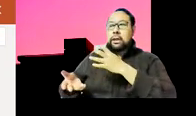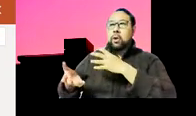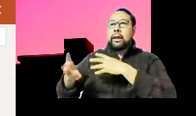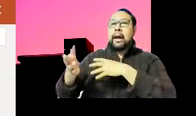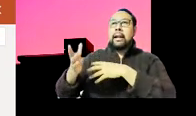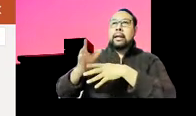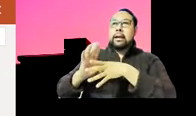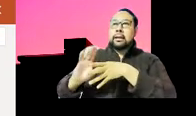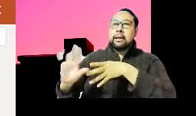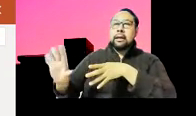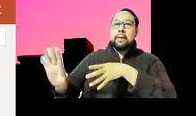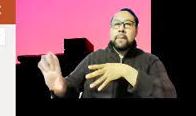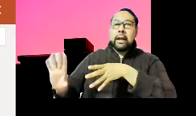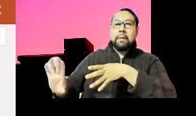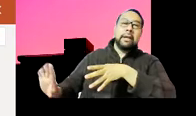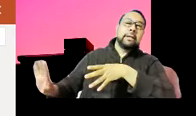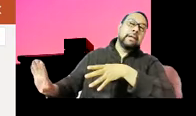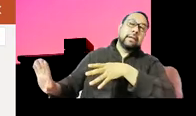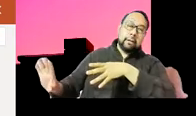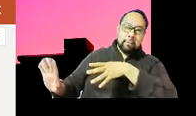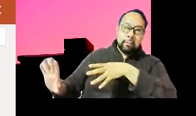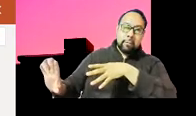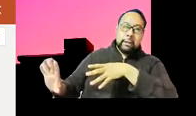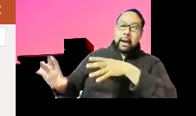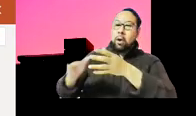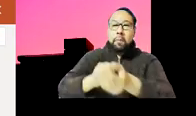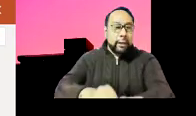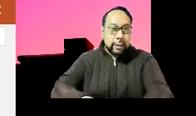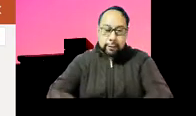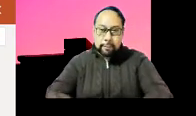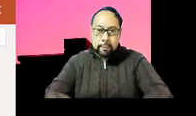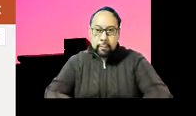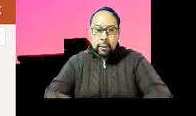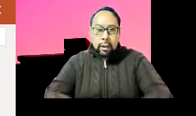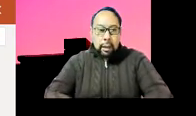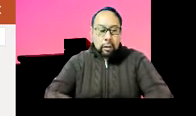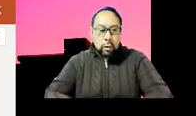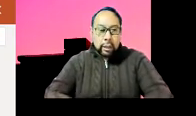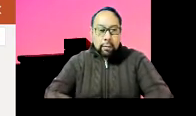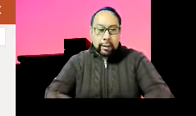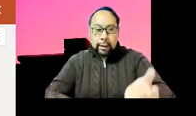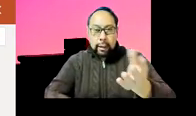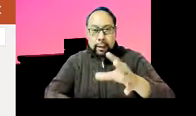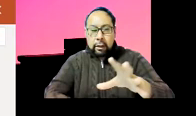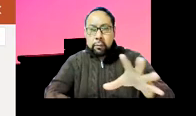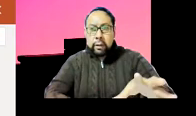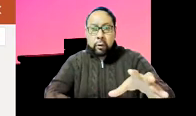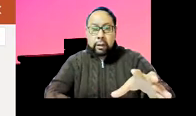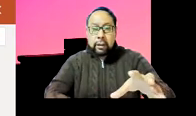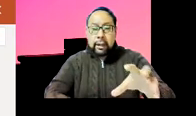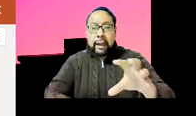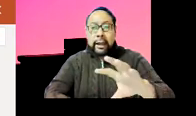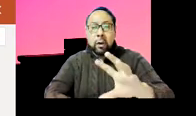Y entonces quiero que alguien así me represente. Ya convencí. Esto es lo que habla que también es